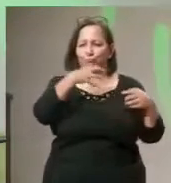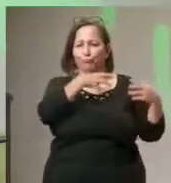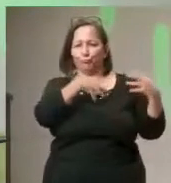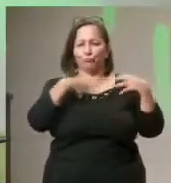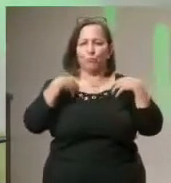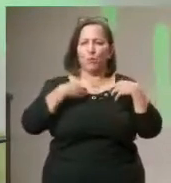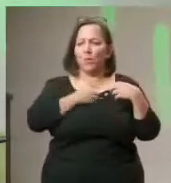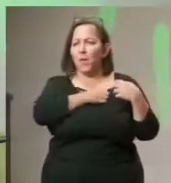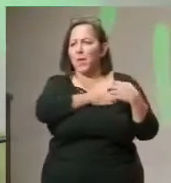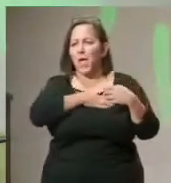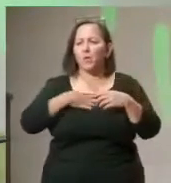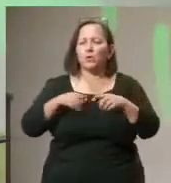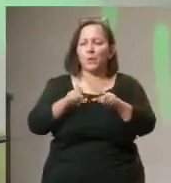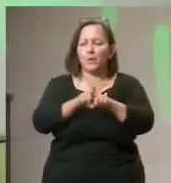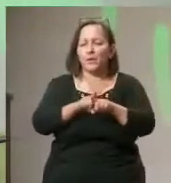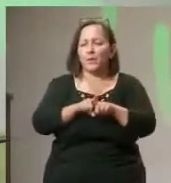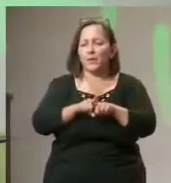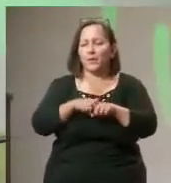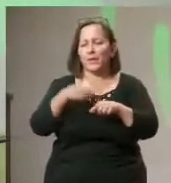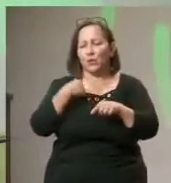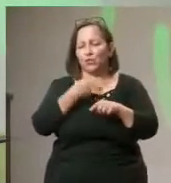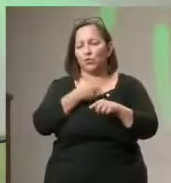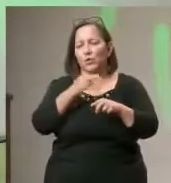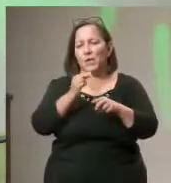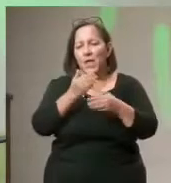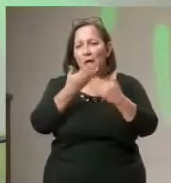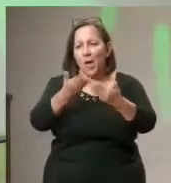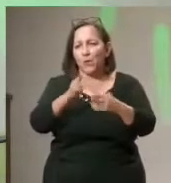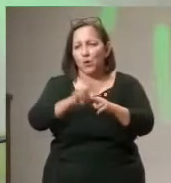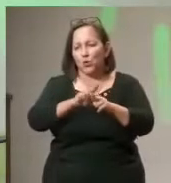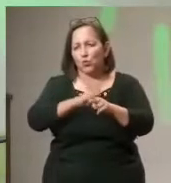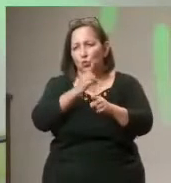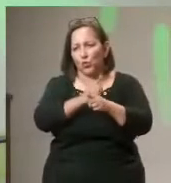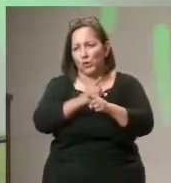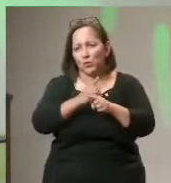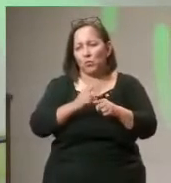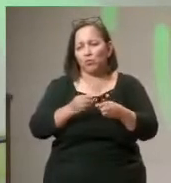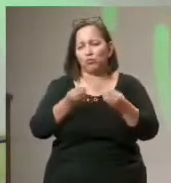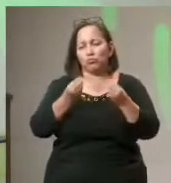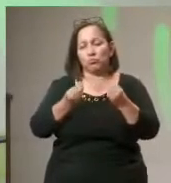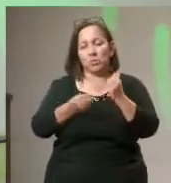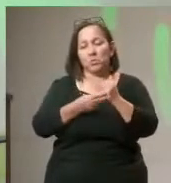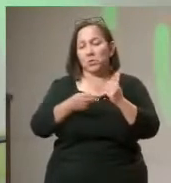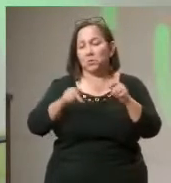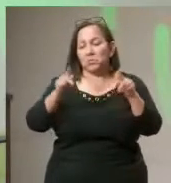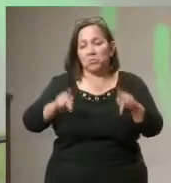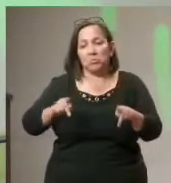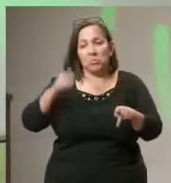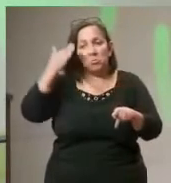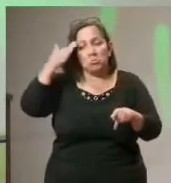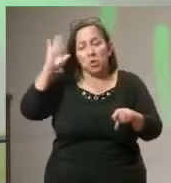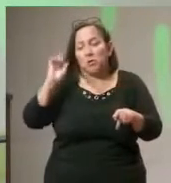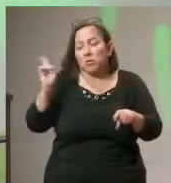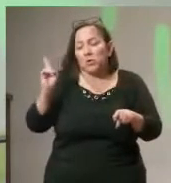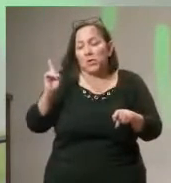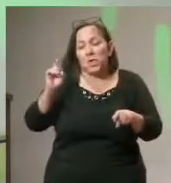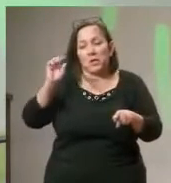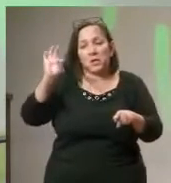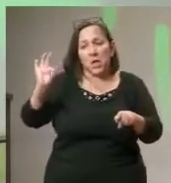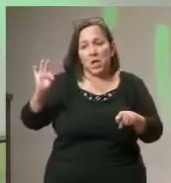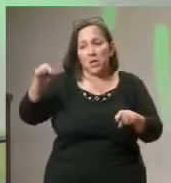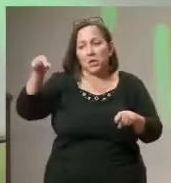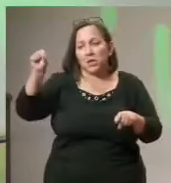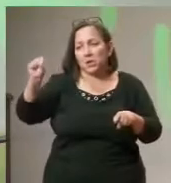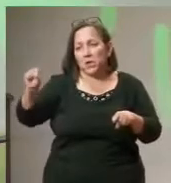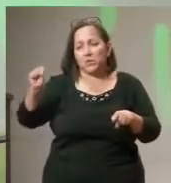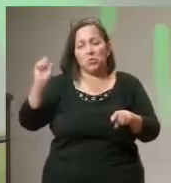damos el uso que requerimos para el agua? Mucha gente ni siquiera sabe dónde está el tanque séptico, no sabe a dónde